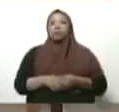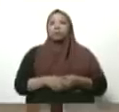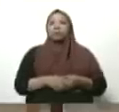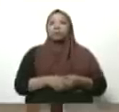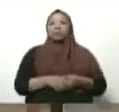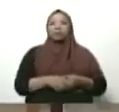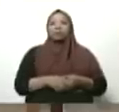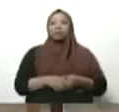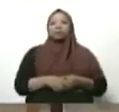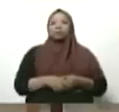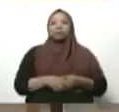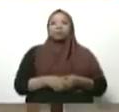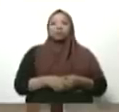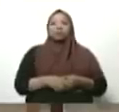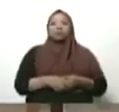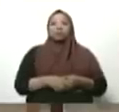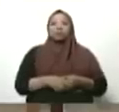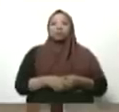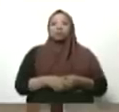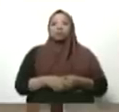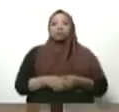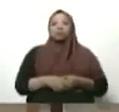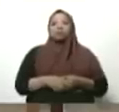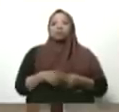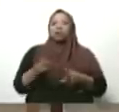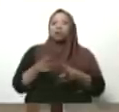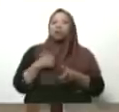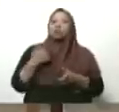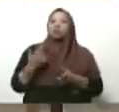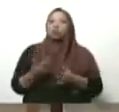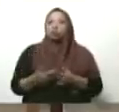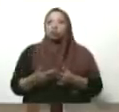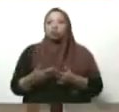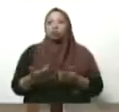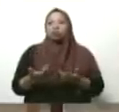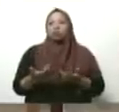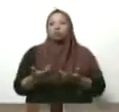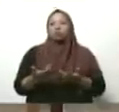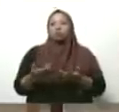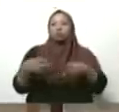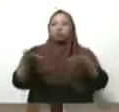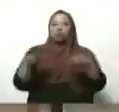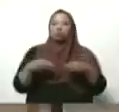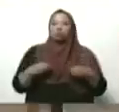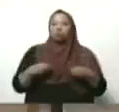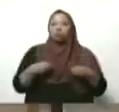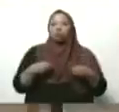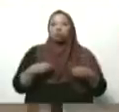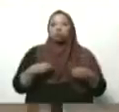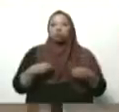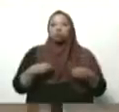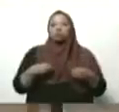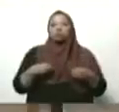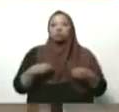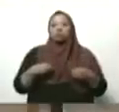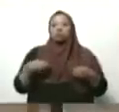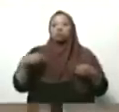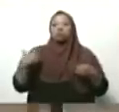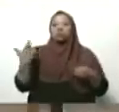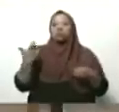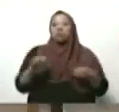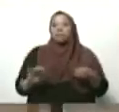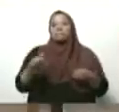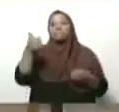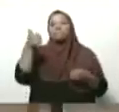entonces que tenemos ahora y está subiendo para querer alcanzar una